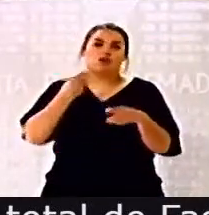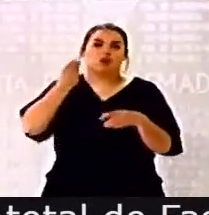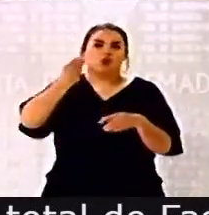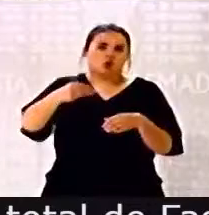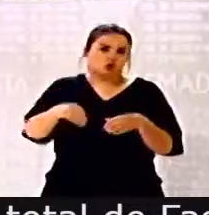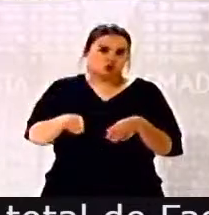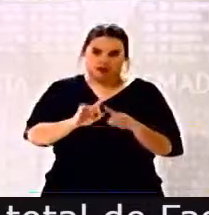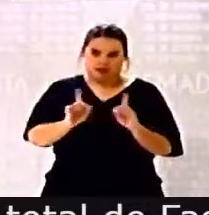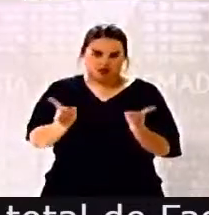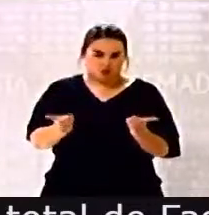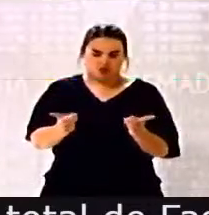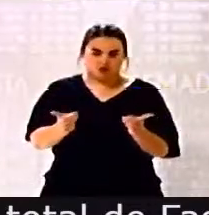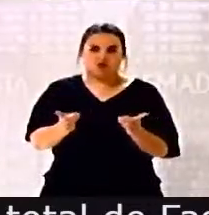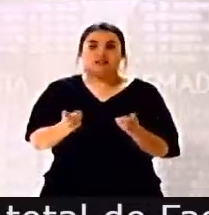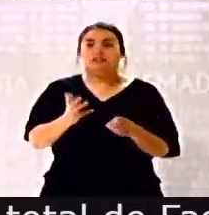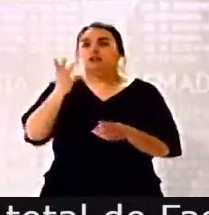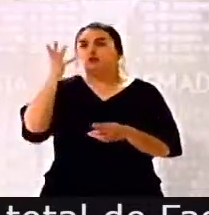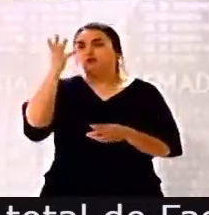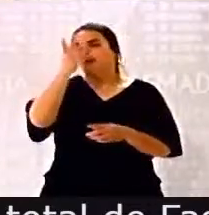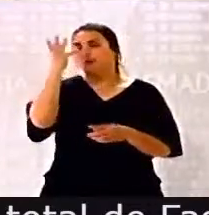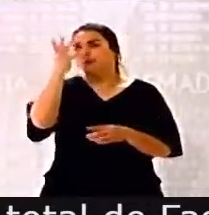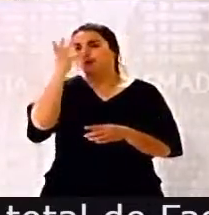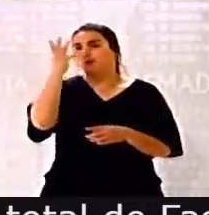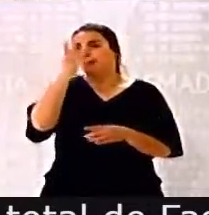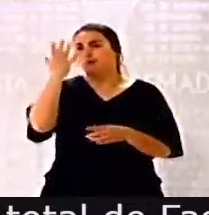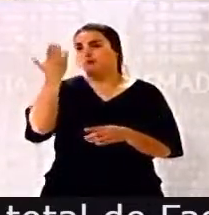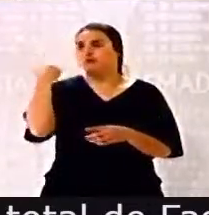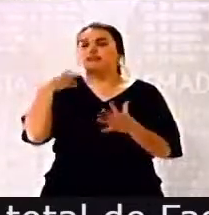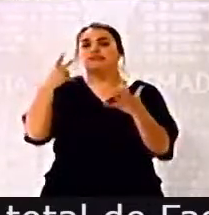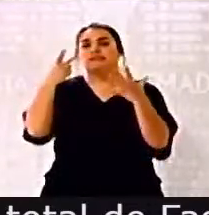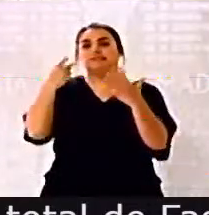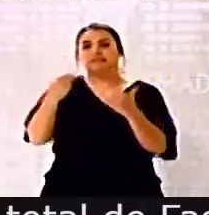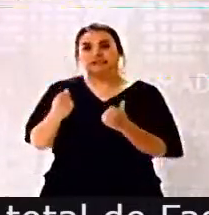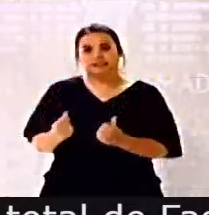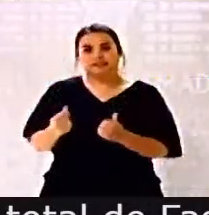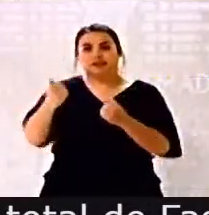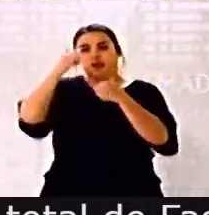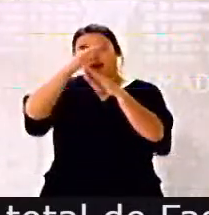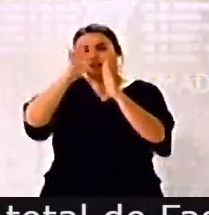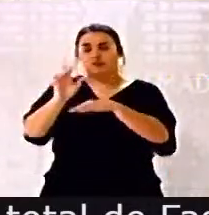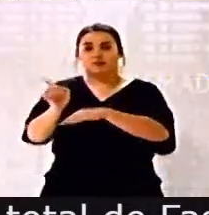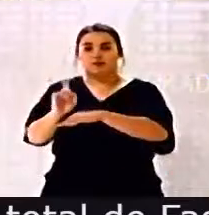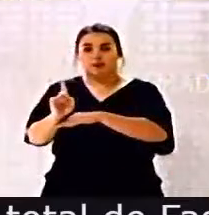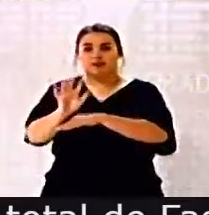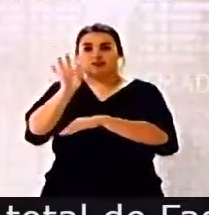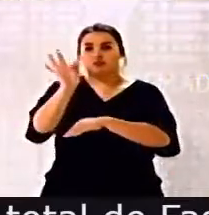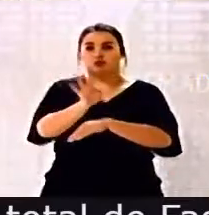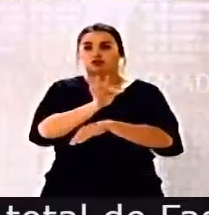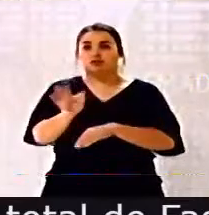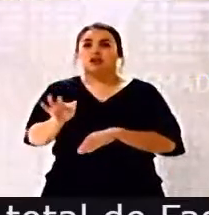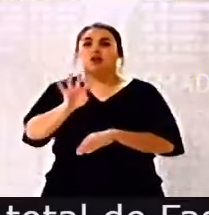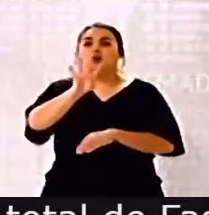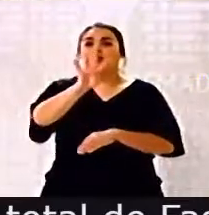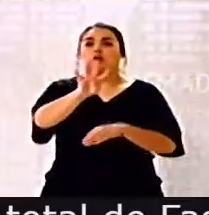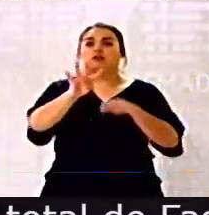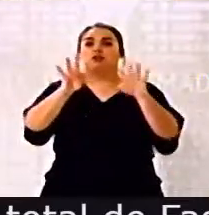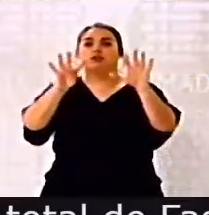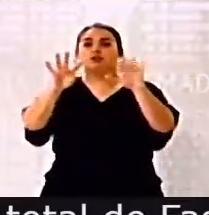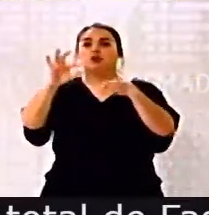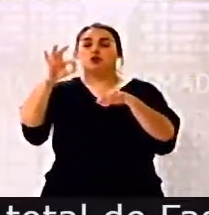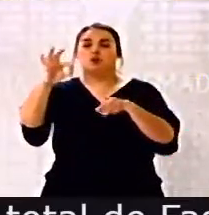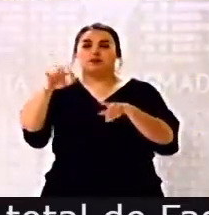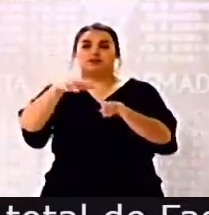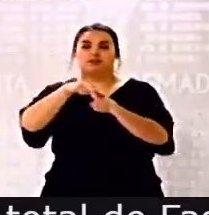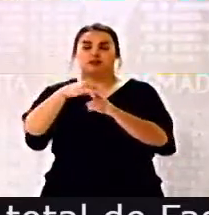al total, los sospechosos en los últimos 7 días en atención primaria han sido 490 casos en